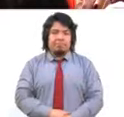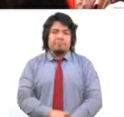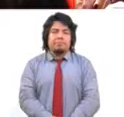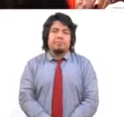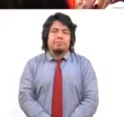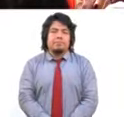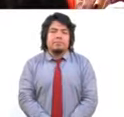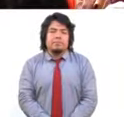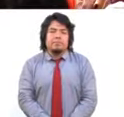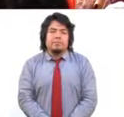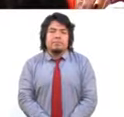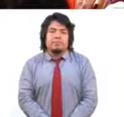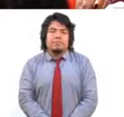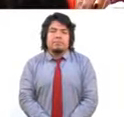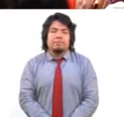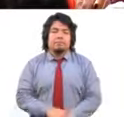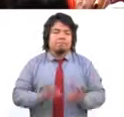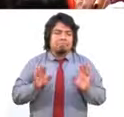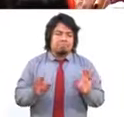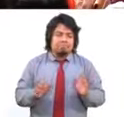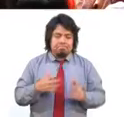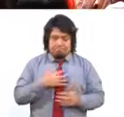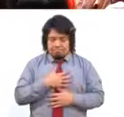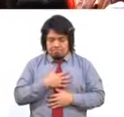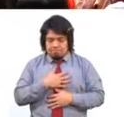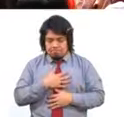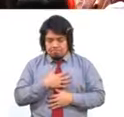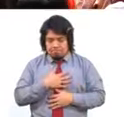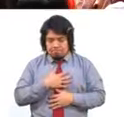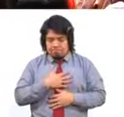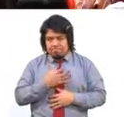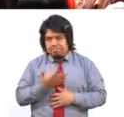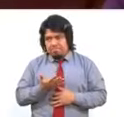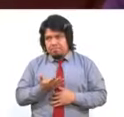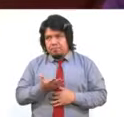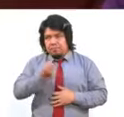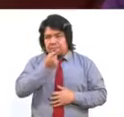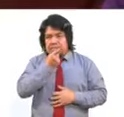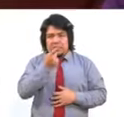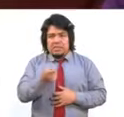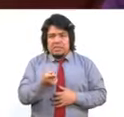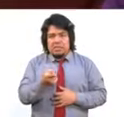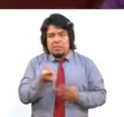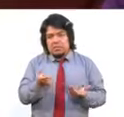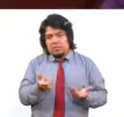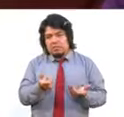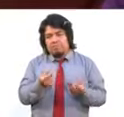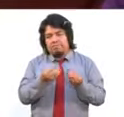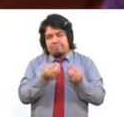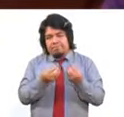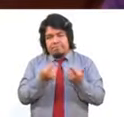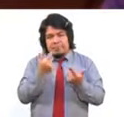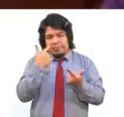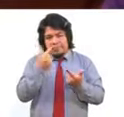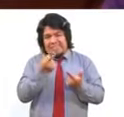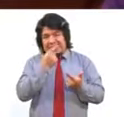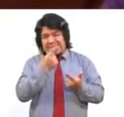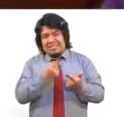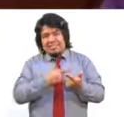Pues me parece que justo lo que usted nos dice nos da siempre la